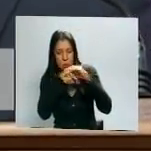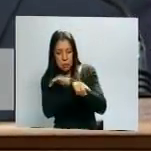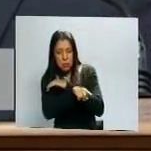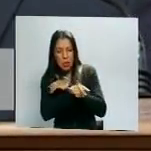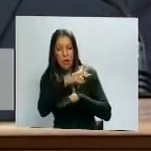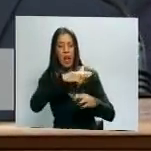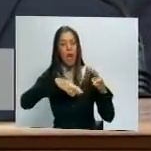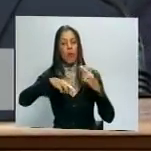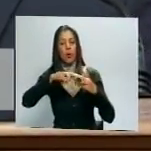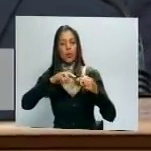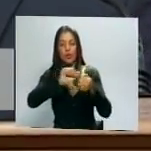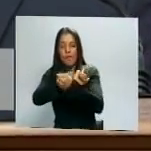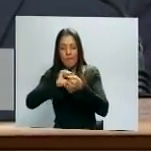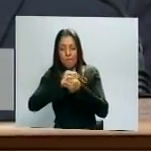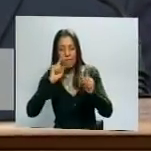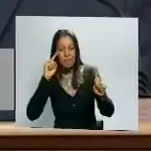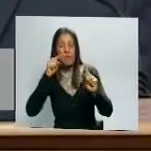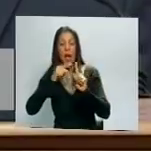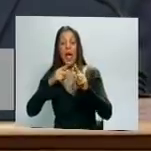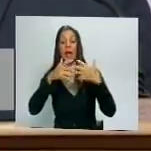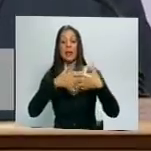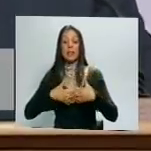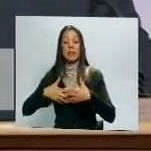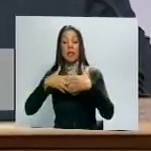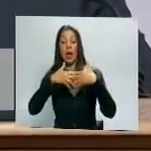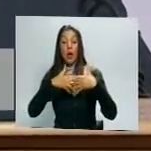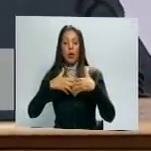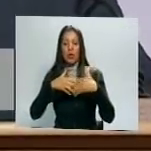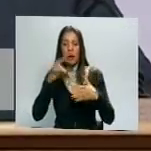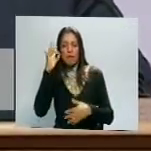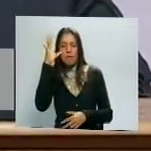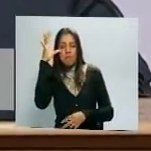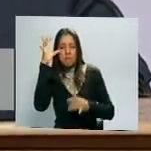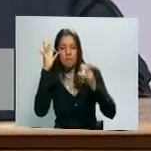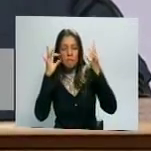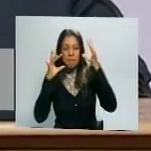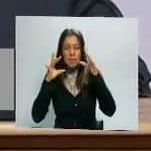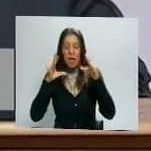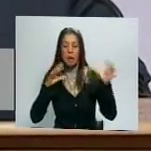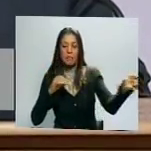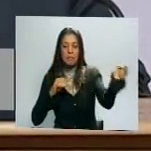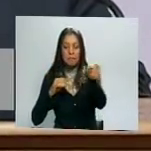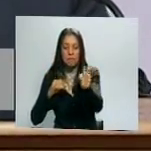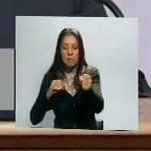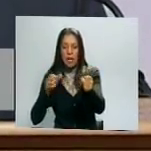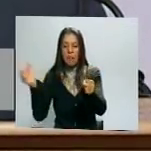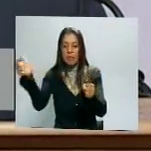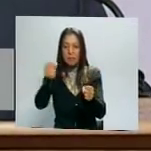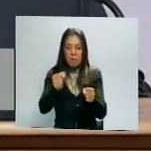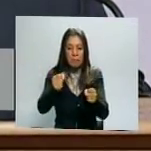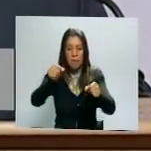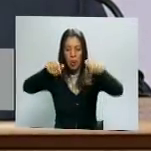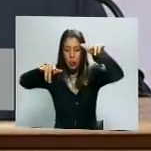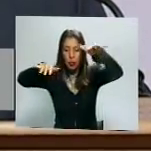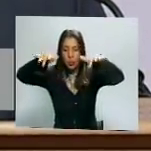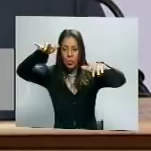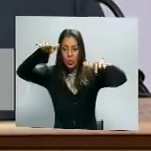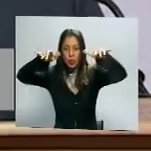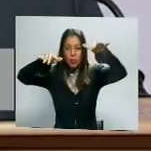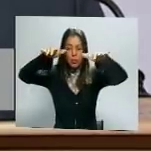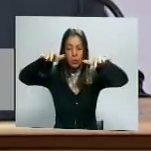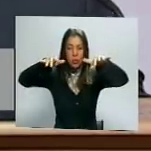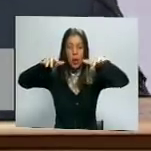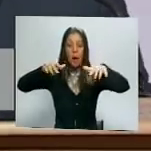bolivariana. Es el imperialismo que pone títeres, coloca títeres en distintas partes del mundo